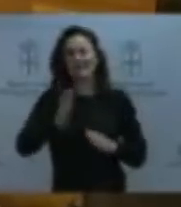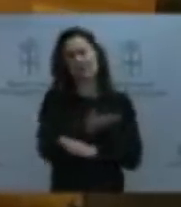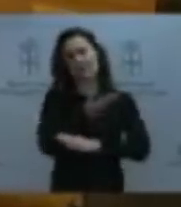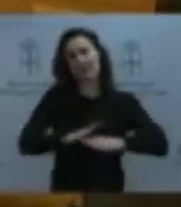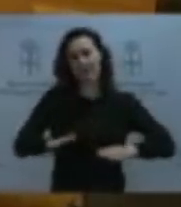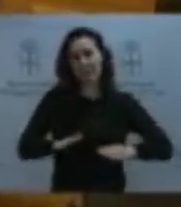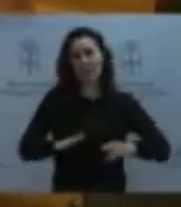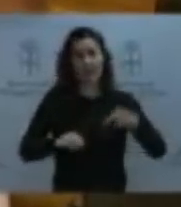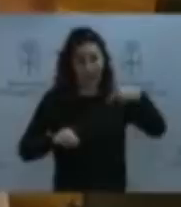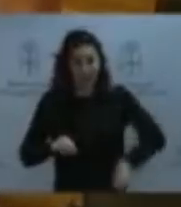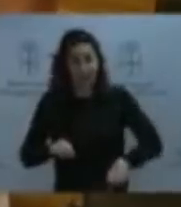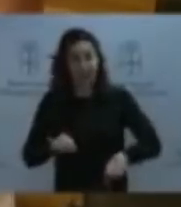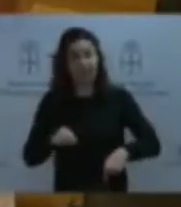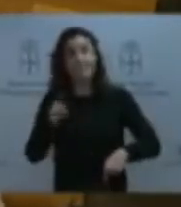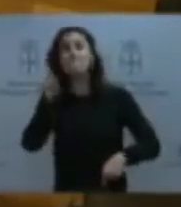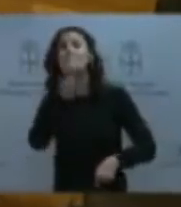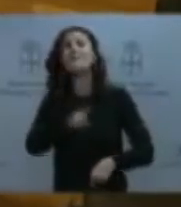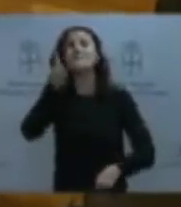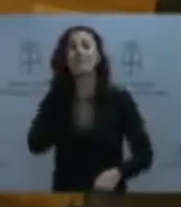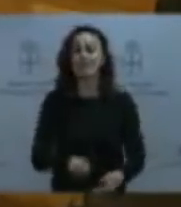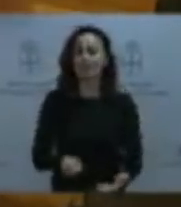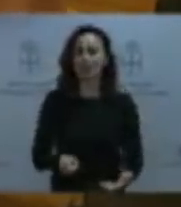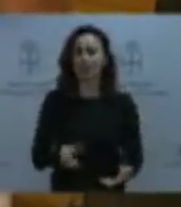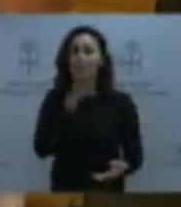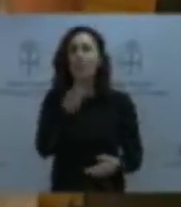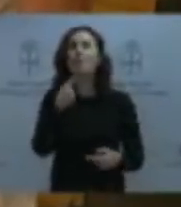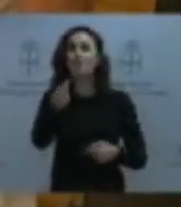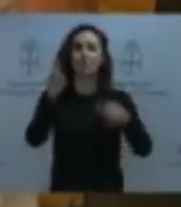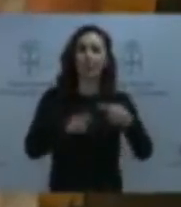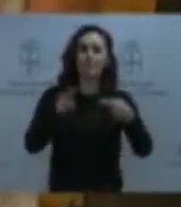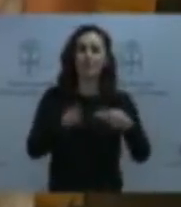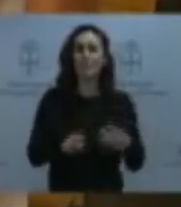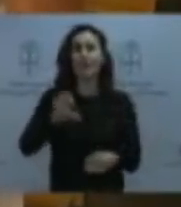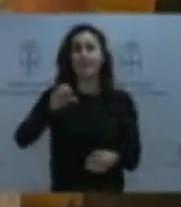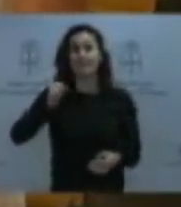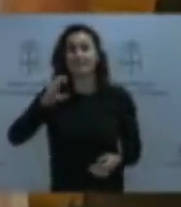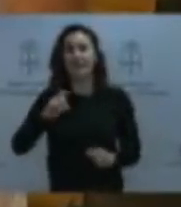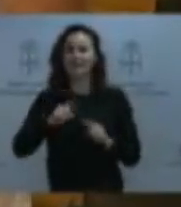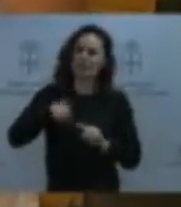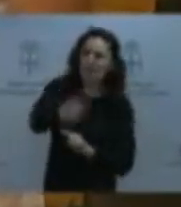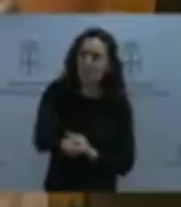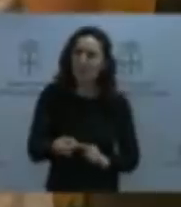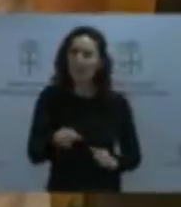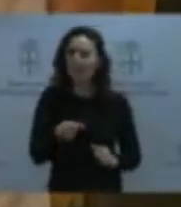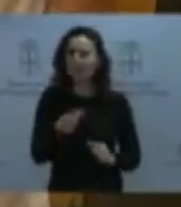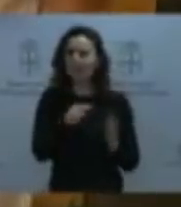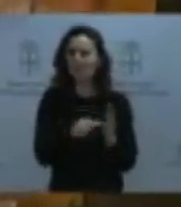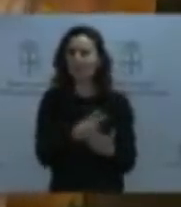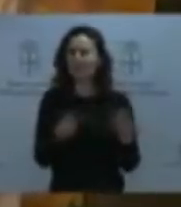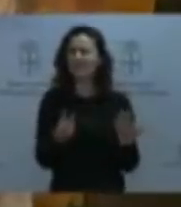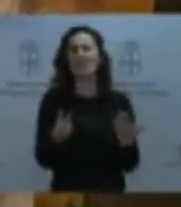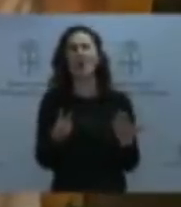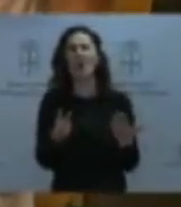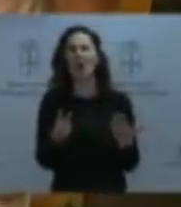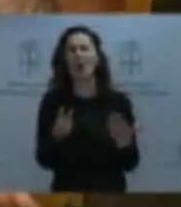a expresarlo en varias ocasiones, que la OPE del SAC sería para más allá de 2017, que sería en 2018. Y eso lo suscribió